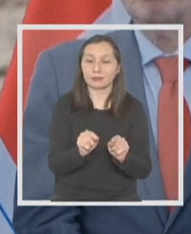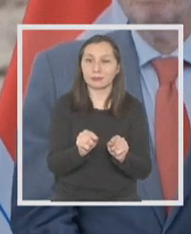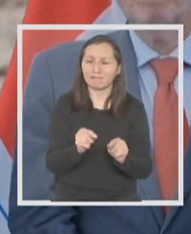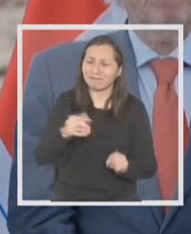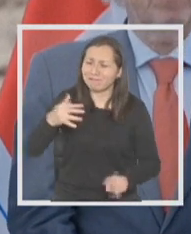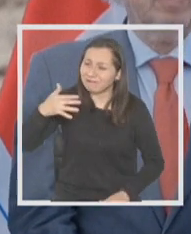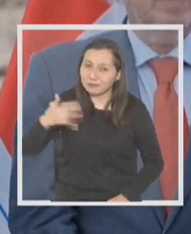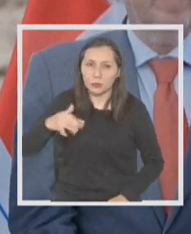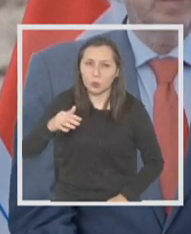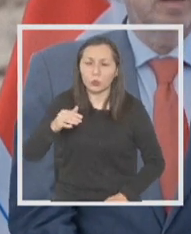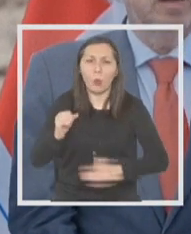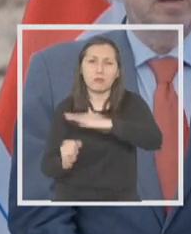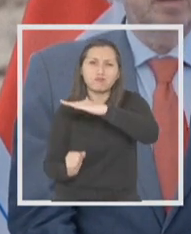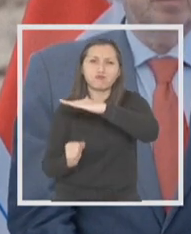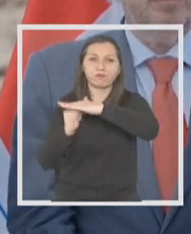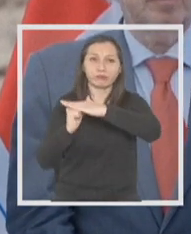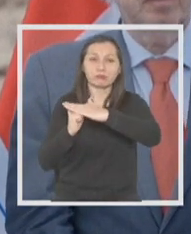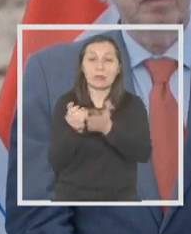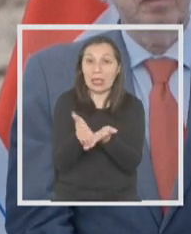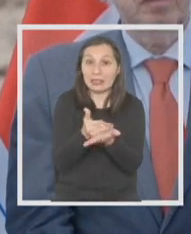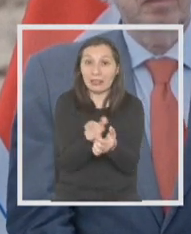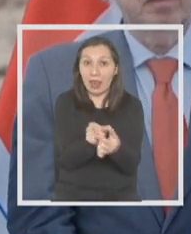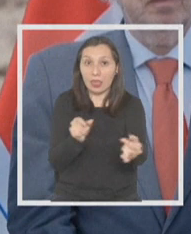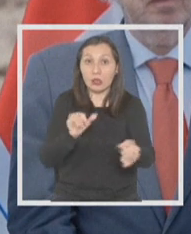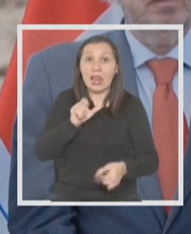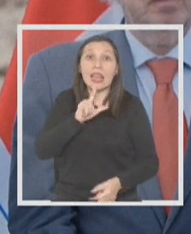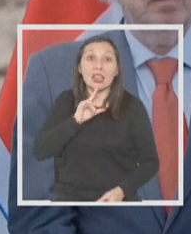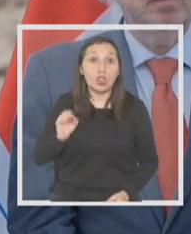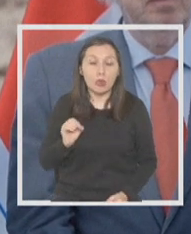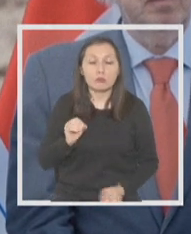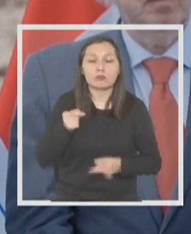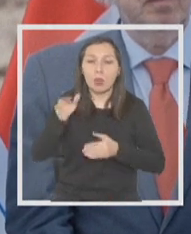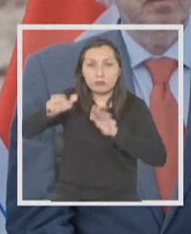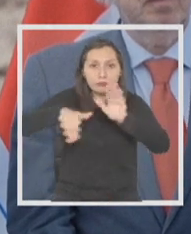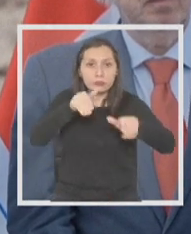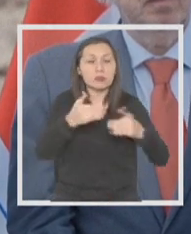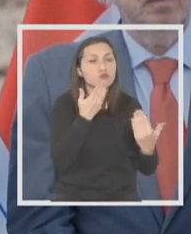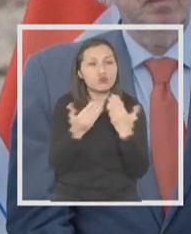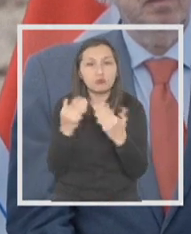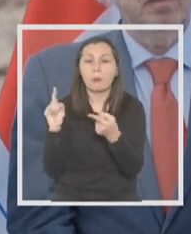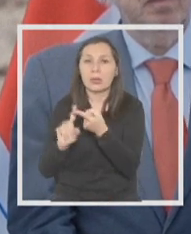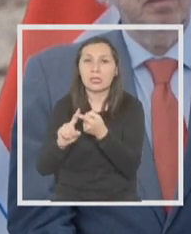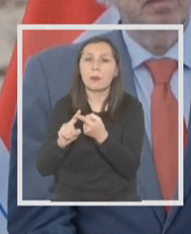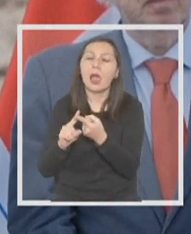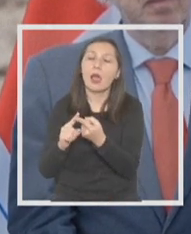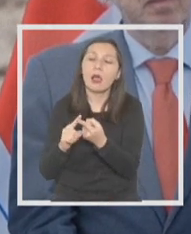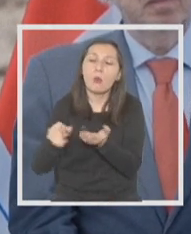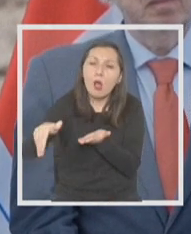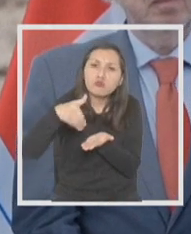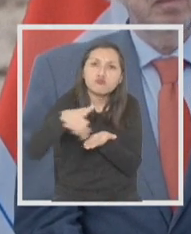esencial como Pilar de esta estrategia Nacional del litio estamos convocando un proceso de diálogo y participación para recoger